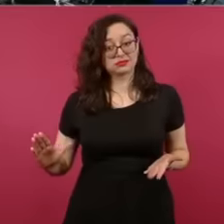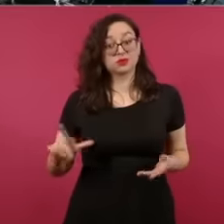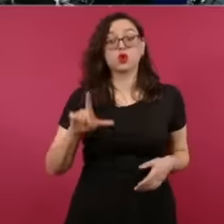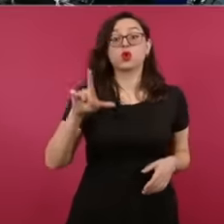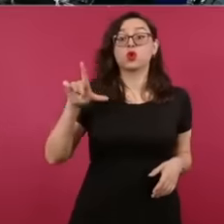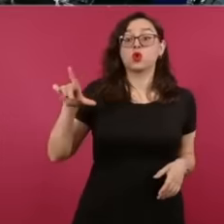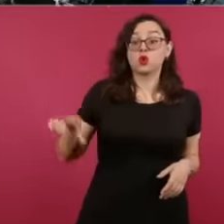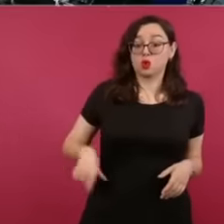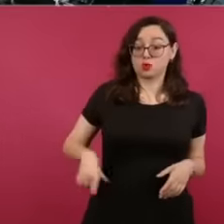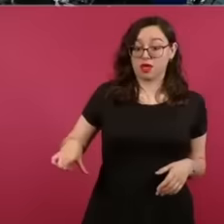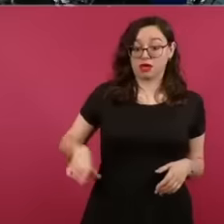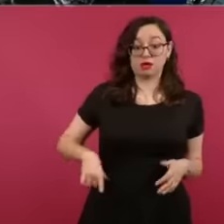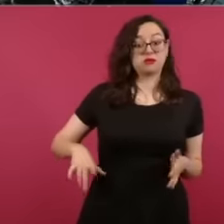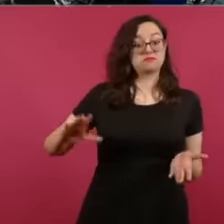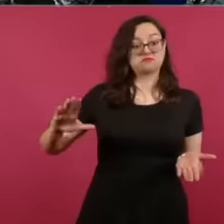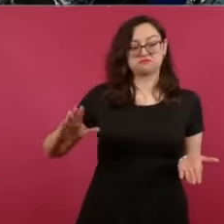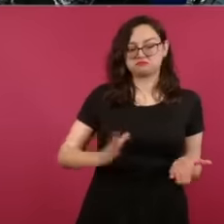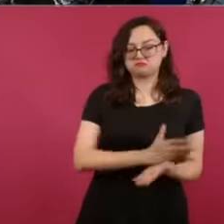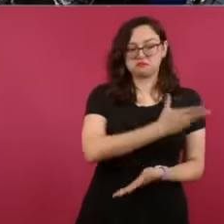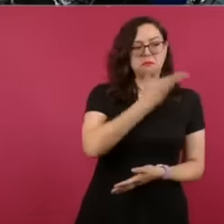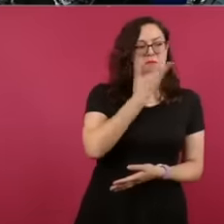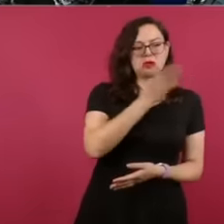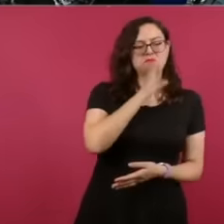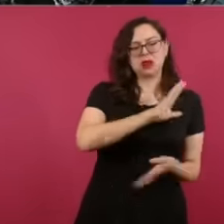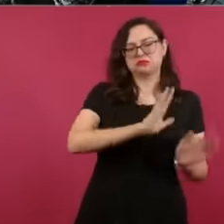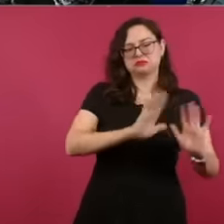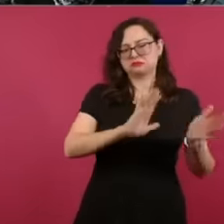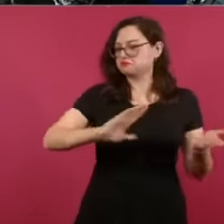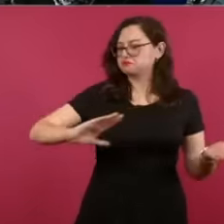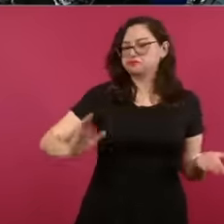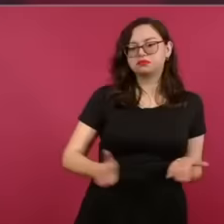buenos o malos, de lo que es el pueblo.